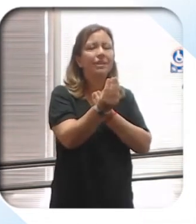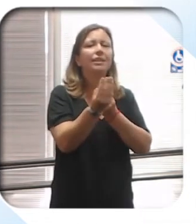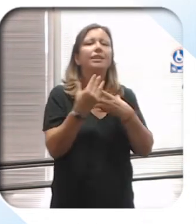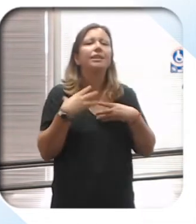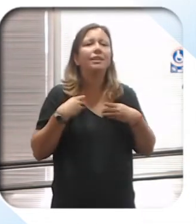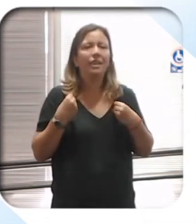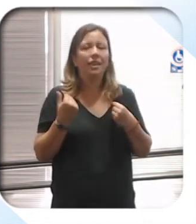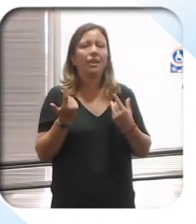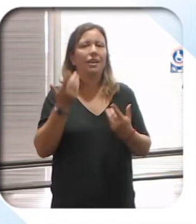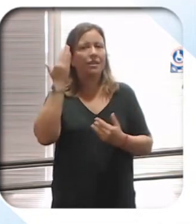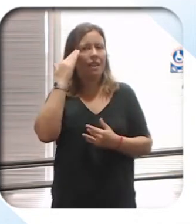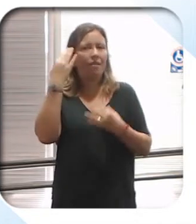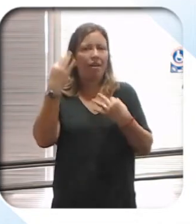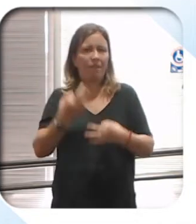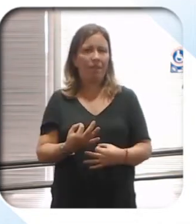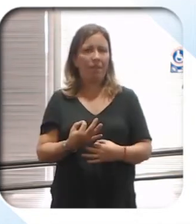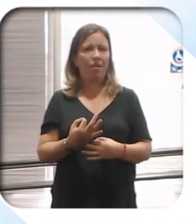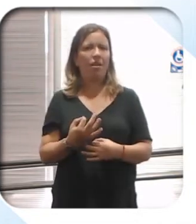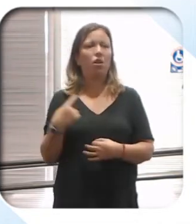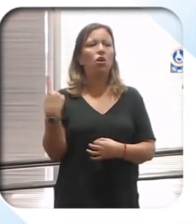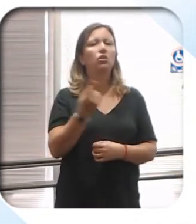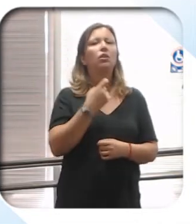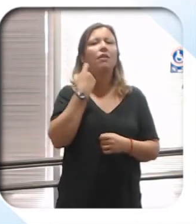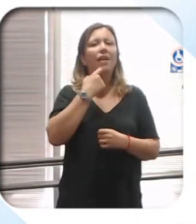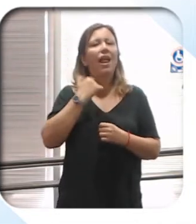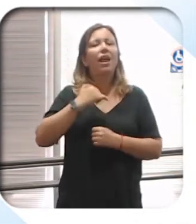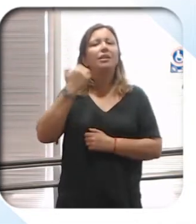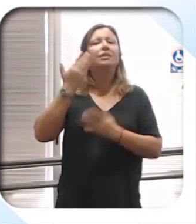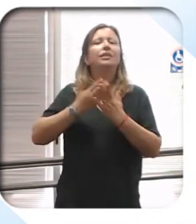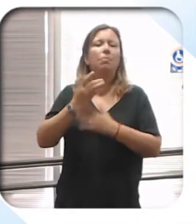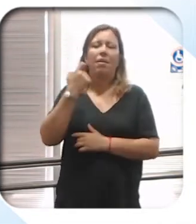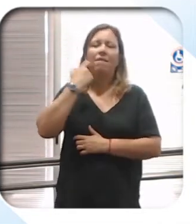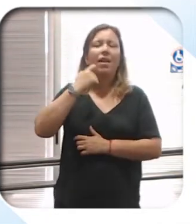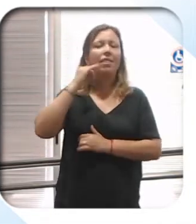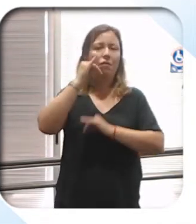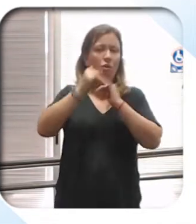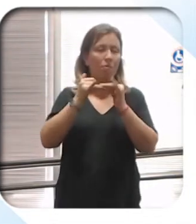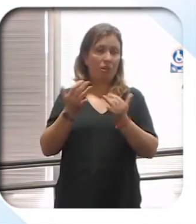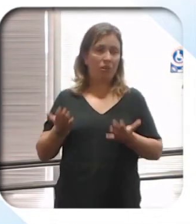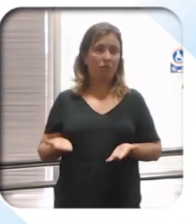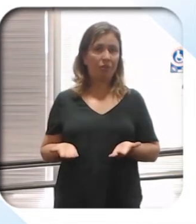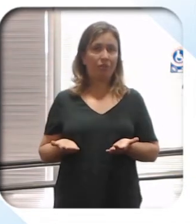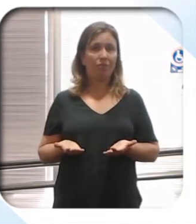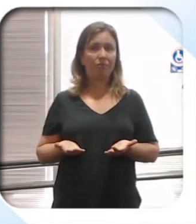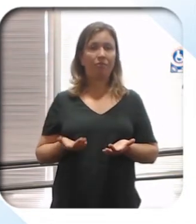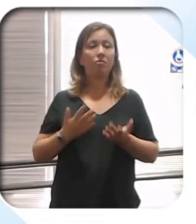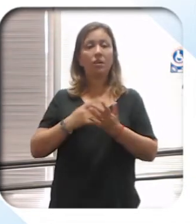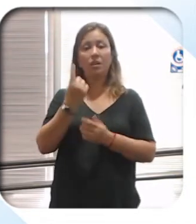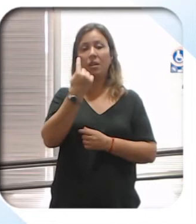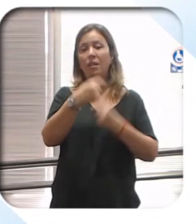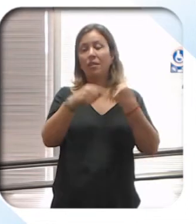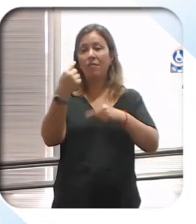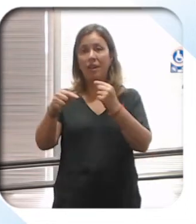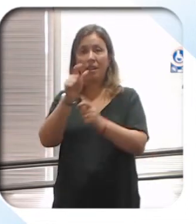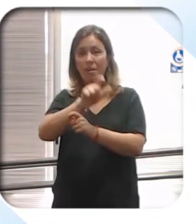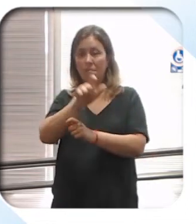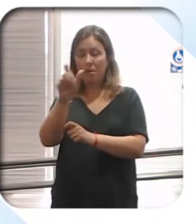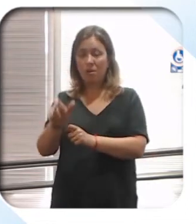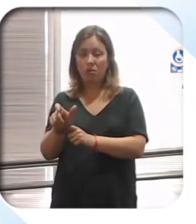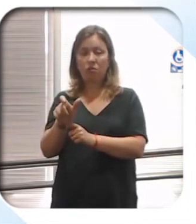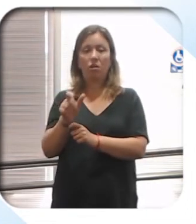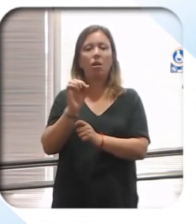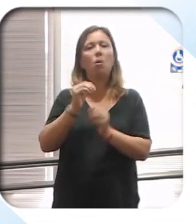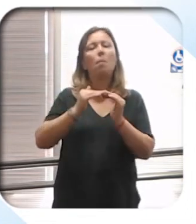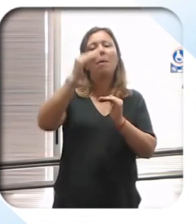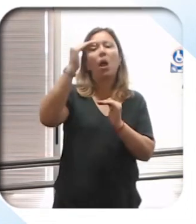verdadera sabiduría está en reconocer la propia ignorancia, decía Sócrates. Ante dos pacientes con nivel de funcionamiento de TEA